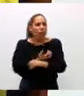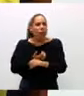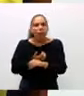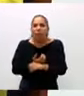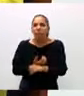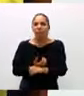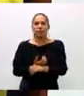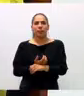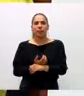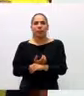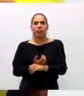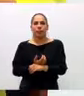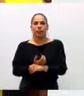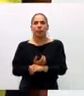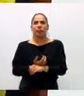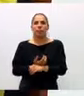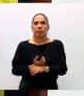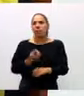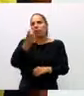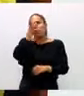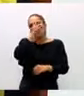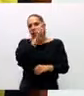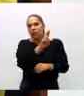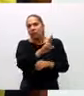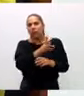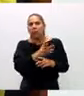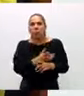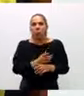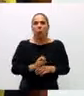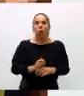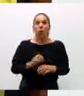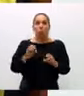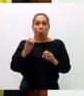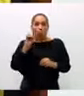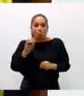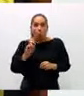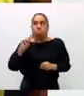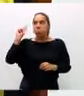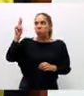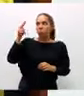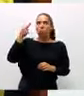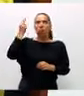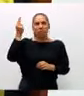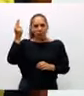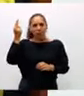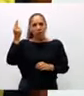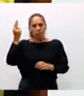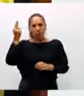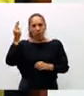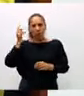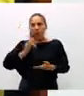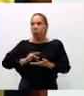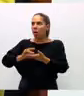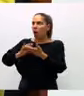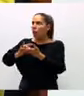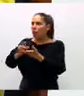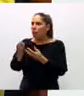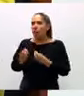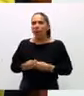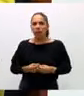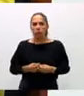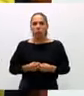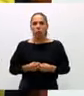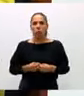por ejemplo, de la supervisión, de las universidades, de algunas organizaciones sociales, porque no